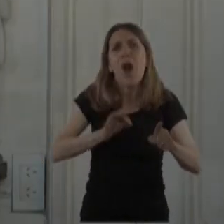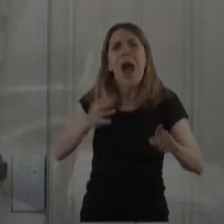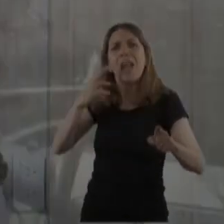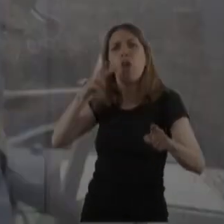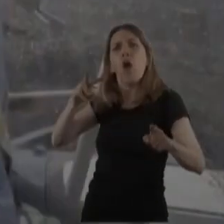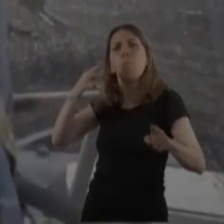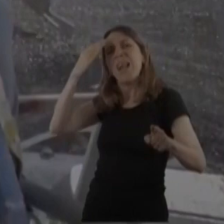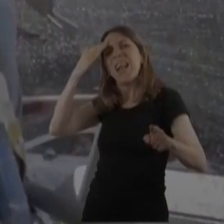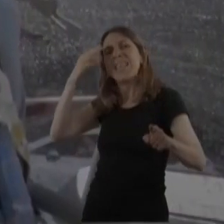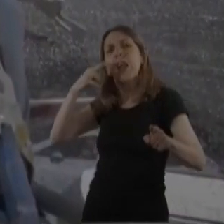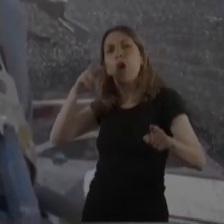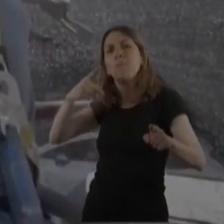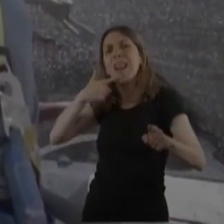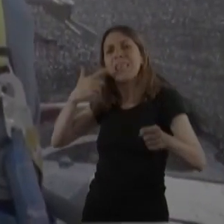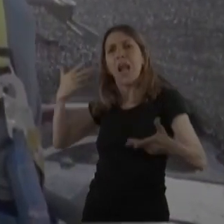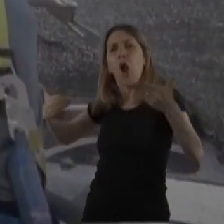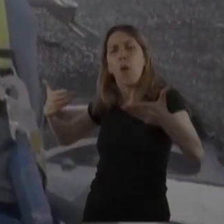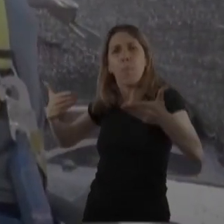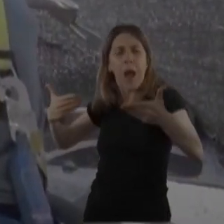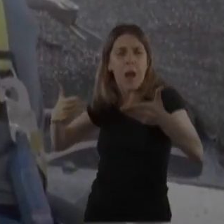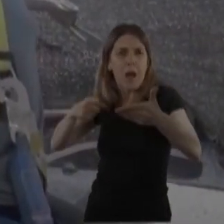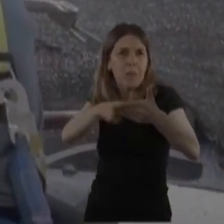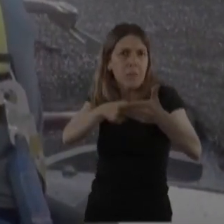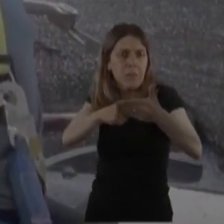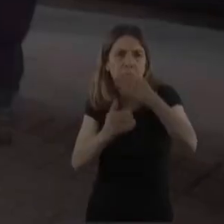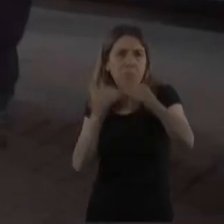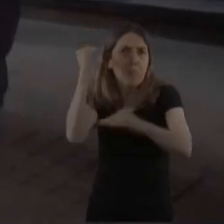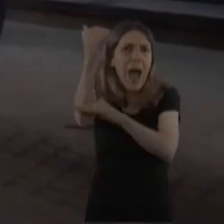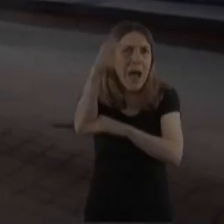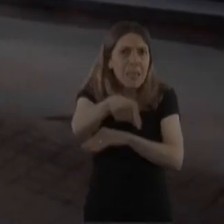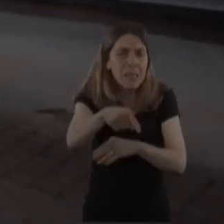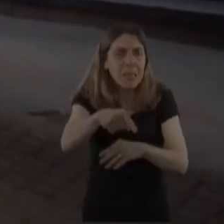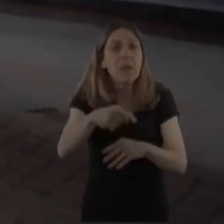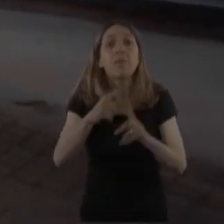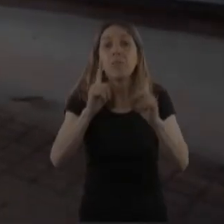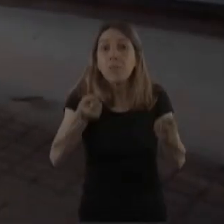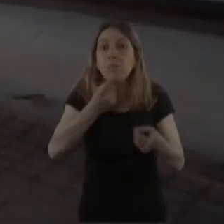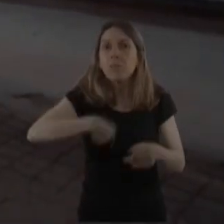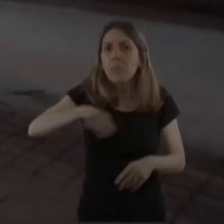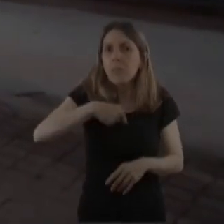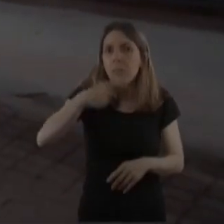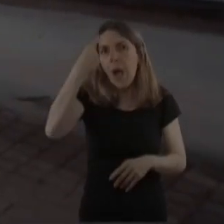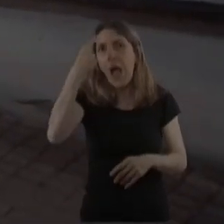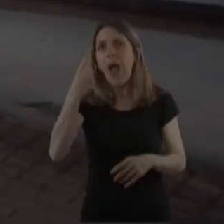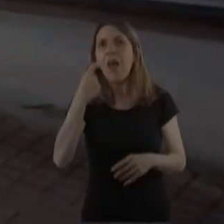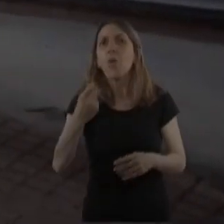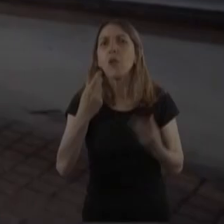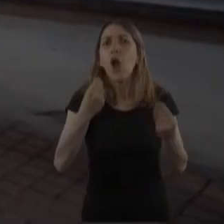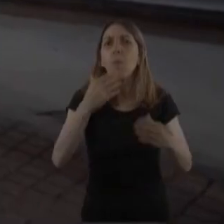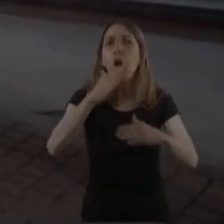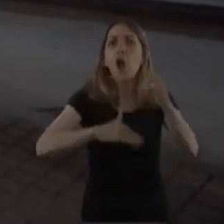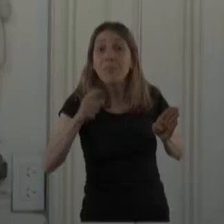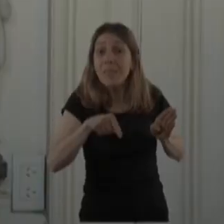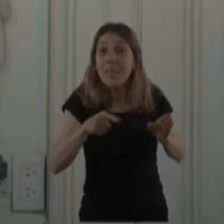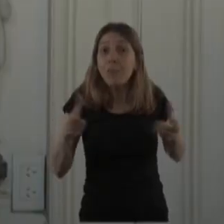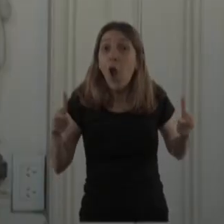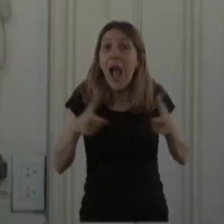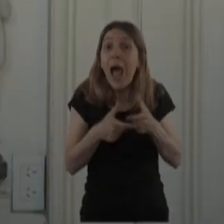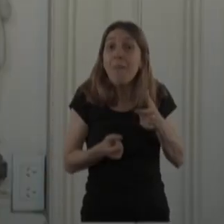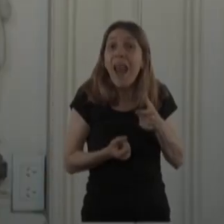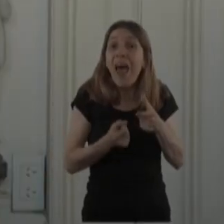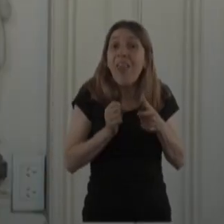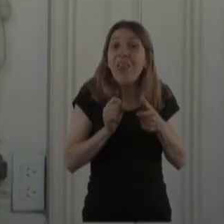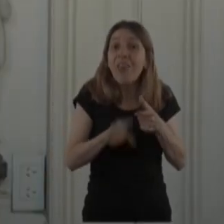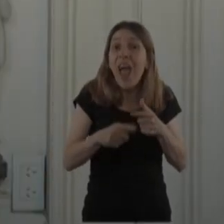año 2017. Durante 13 meses consecutivos, la misma Cámara de la Construcción